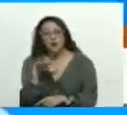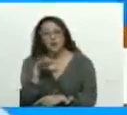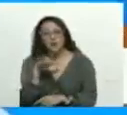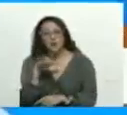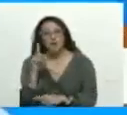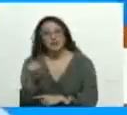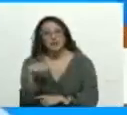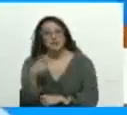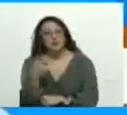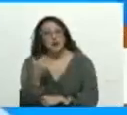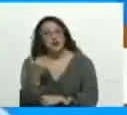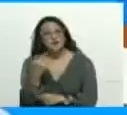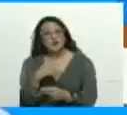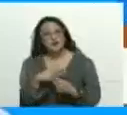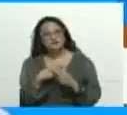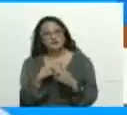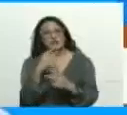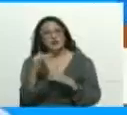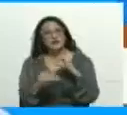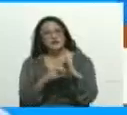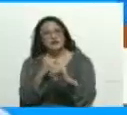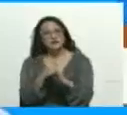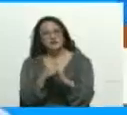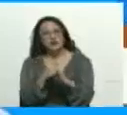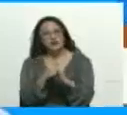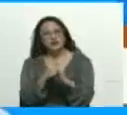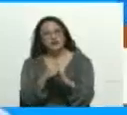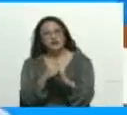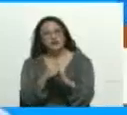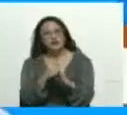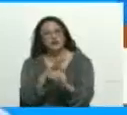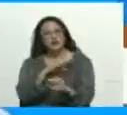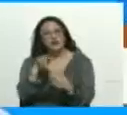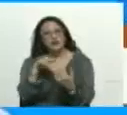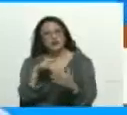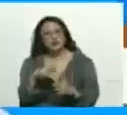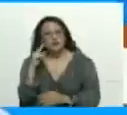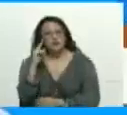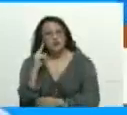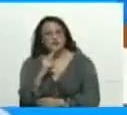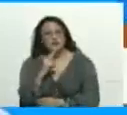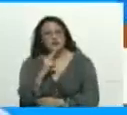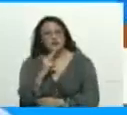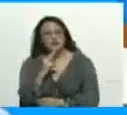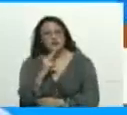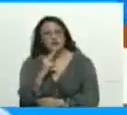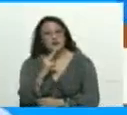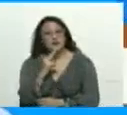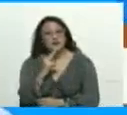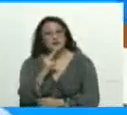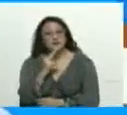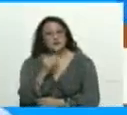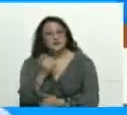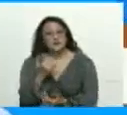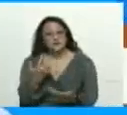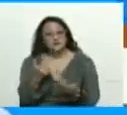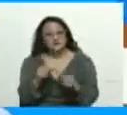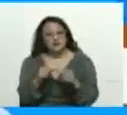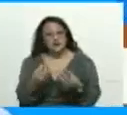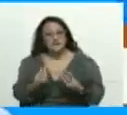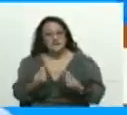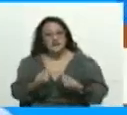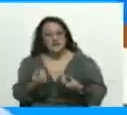hay una vocación internacionalista sensacional de la Revolución bolivariana que tiene que mantenerse viva y